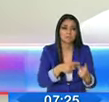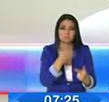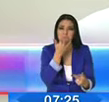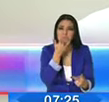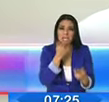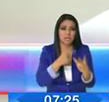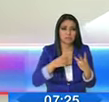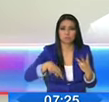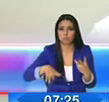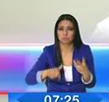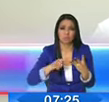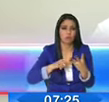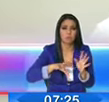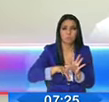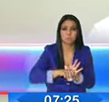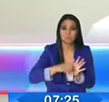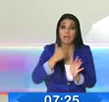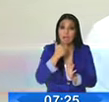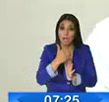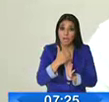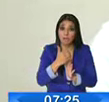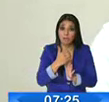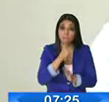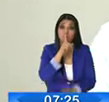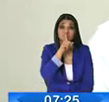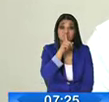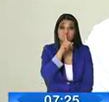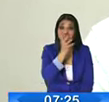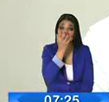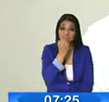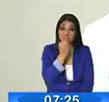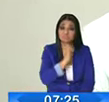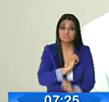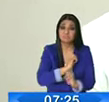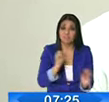casos de corrupción no se callen